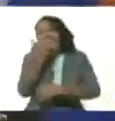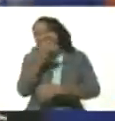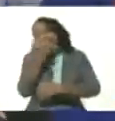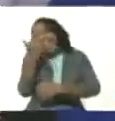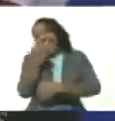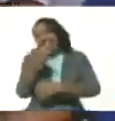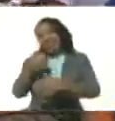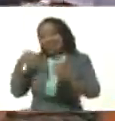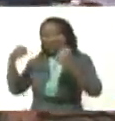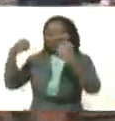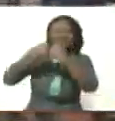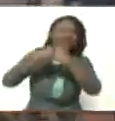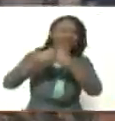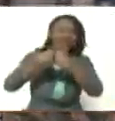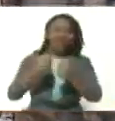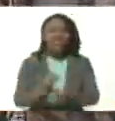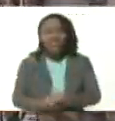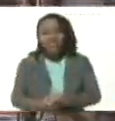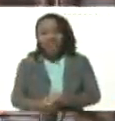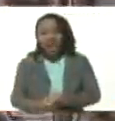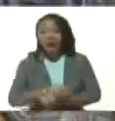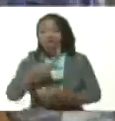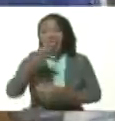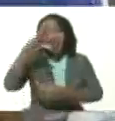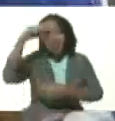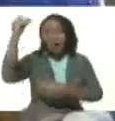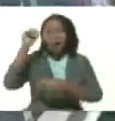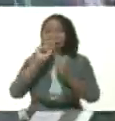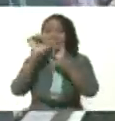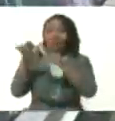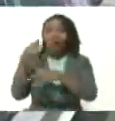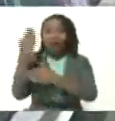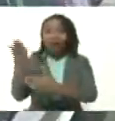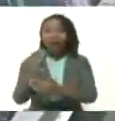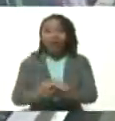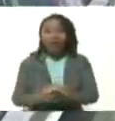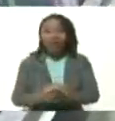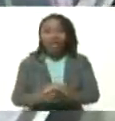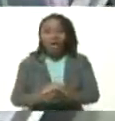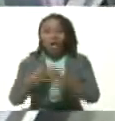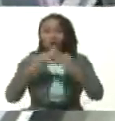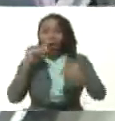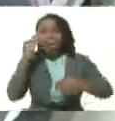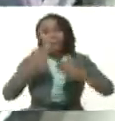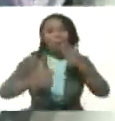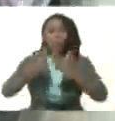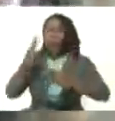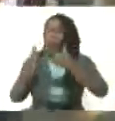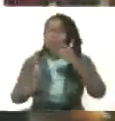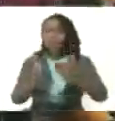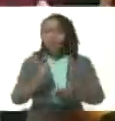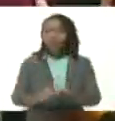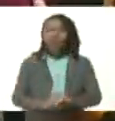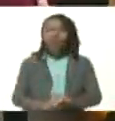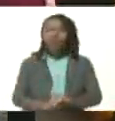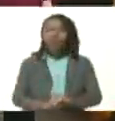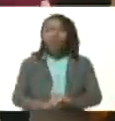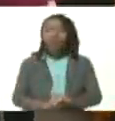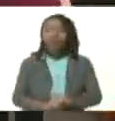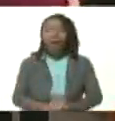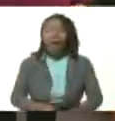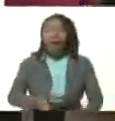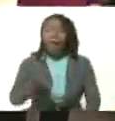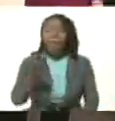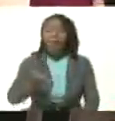Chócala ahí, Frangi. Dios me la bendiga, Frangi. Todo automatizado, mira, Burgos. Muy